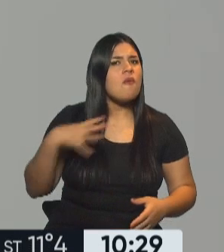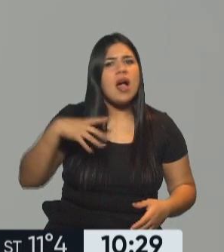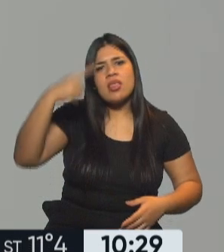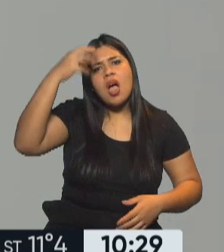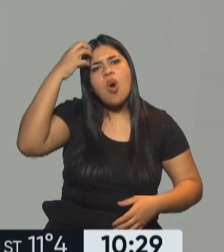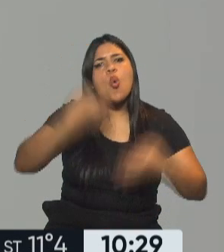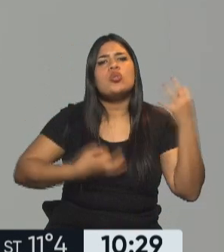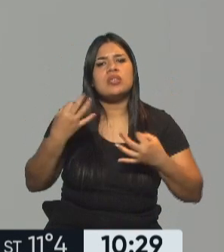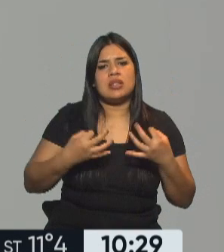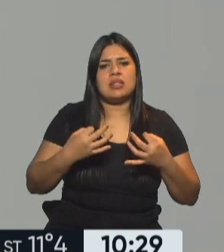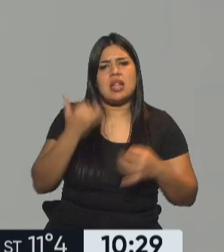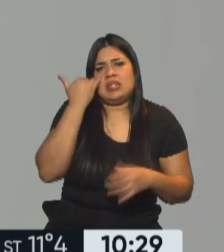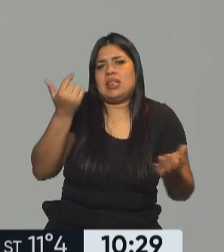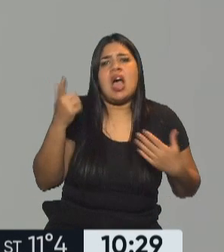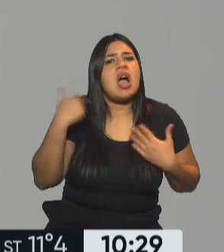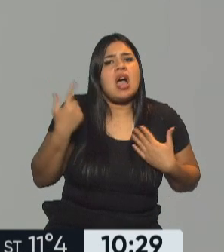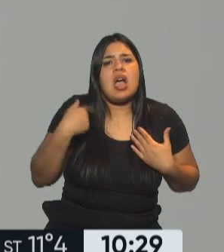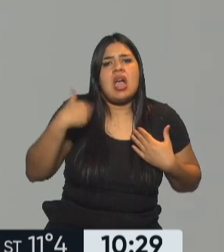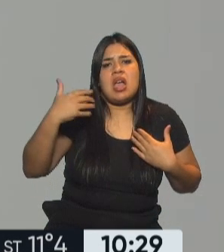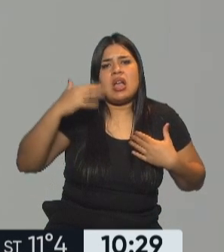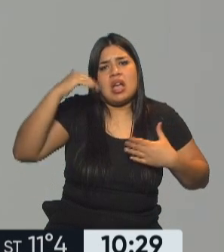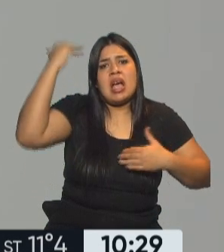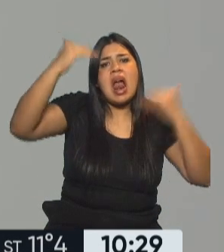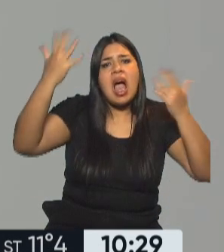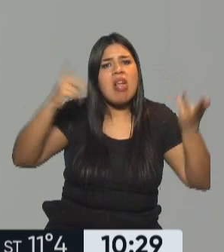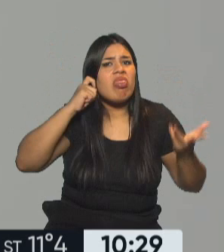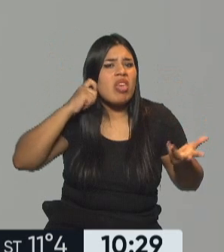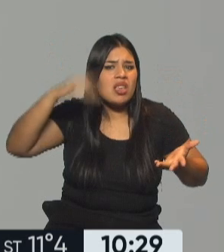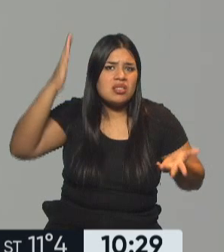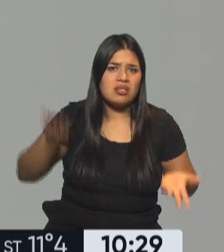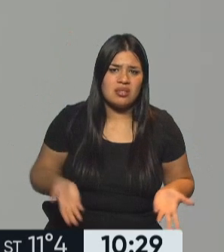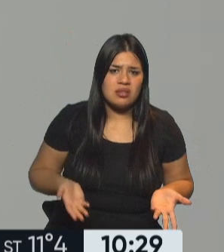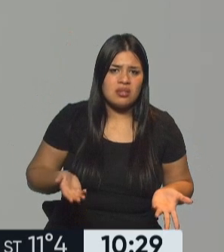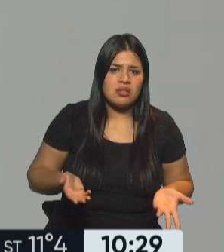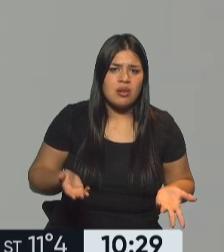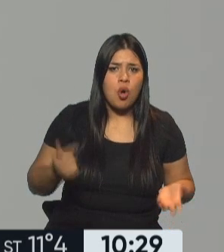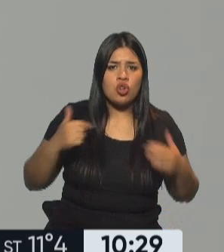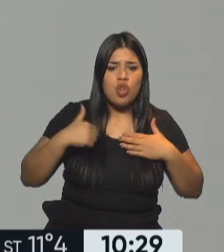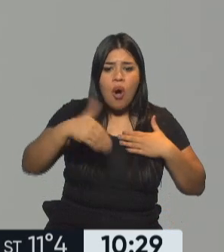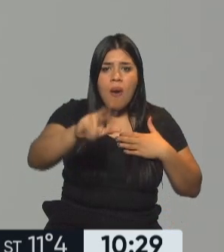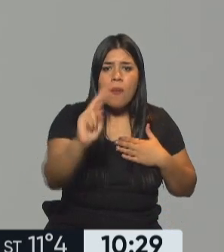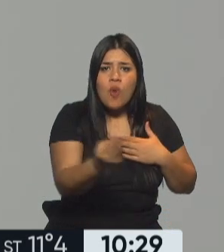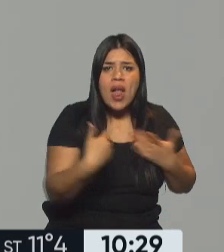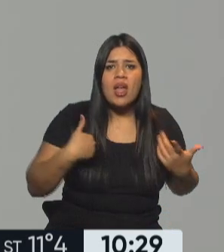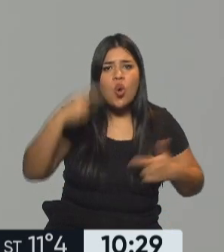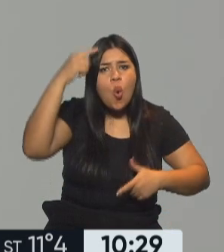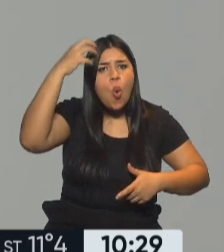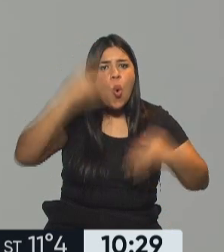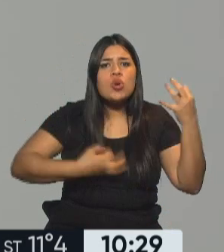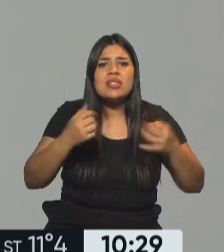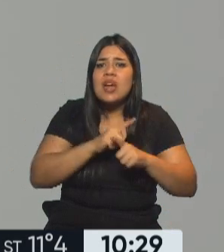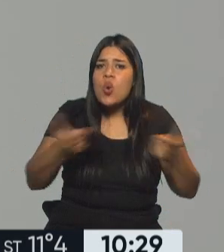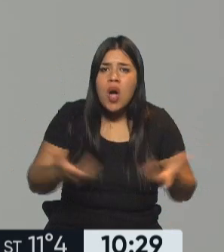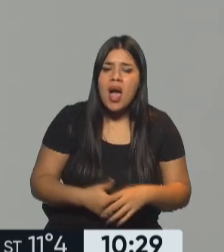justicia y ya somos grandes y partimos de este mundo sin saber que se haga justicia para que nuestros seres